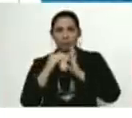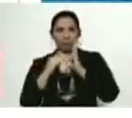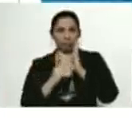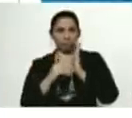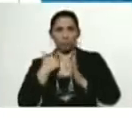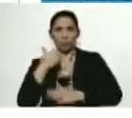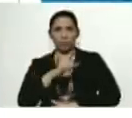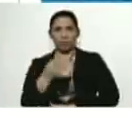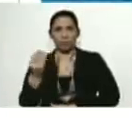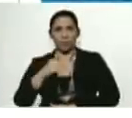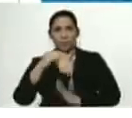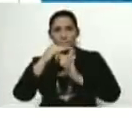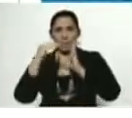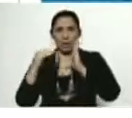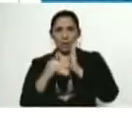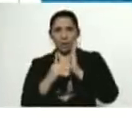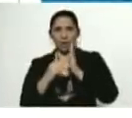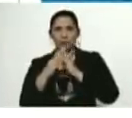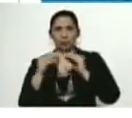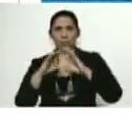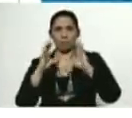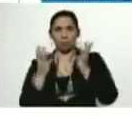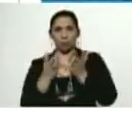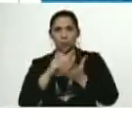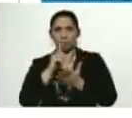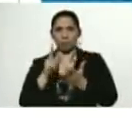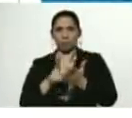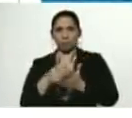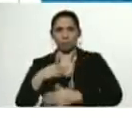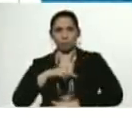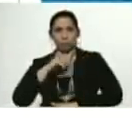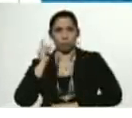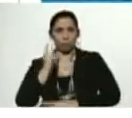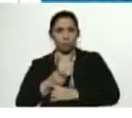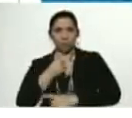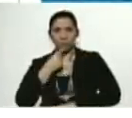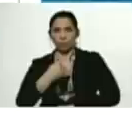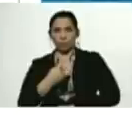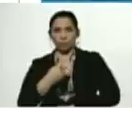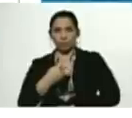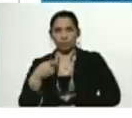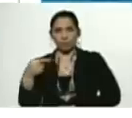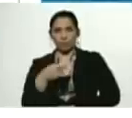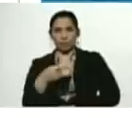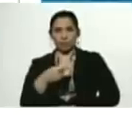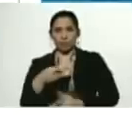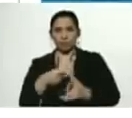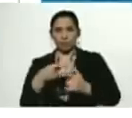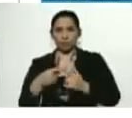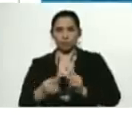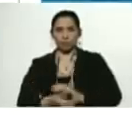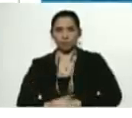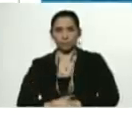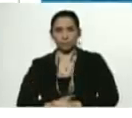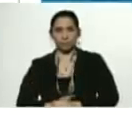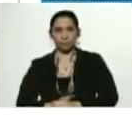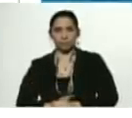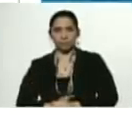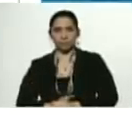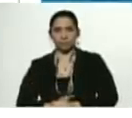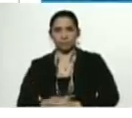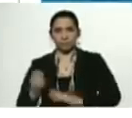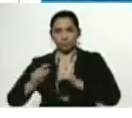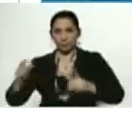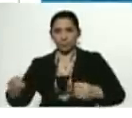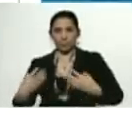letalidad más bajas del mundo entero. Debemos señalar que restando entonces los casos